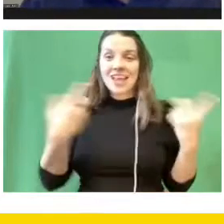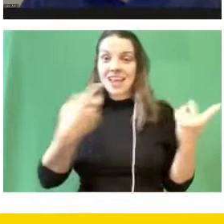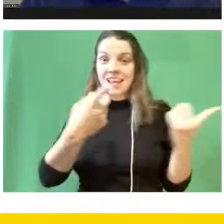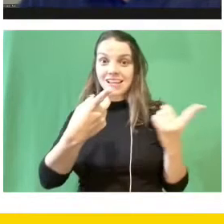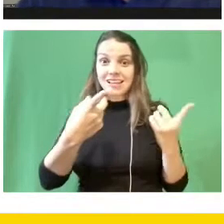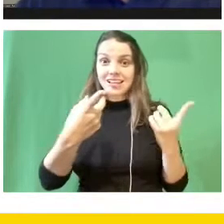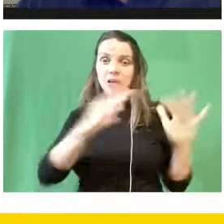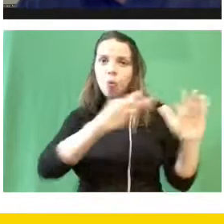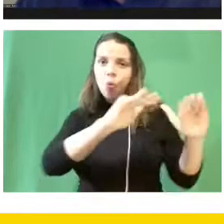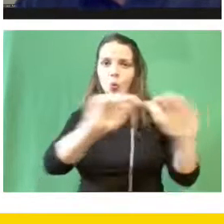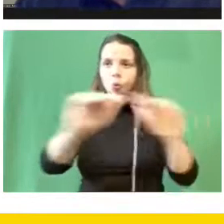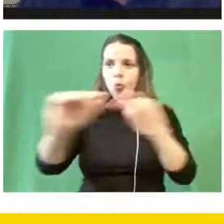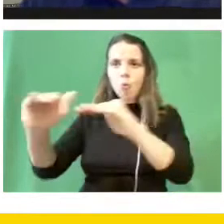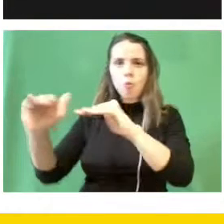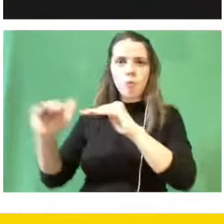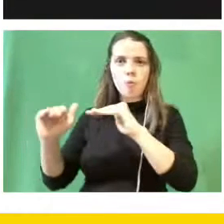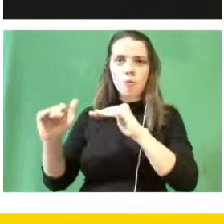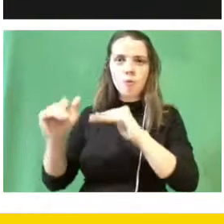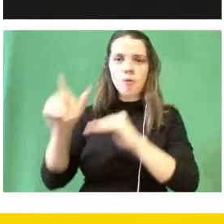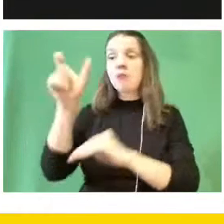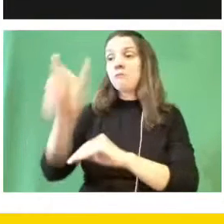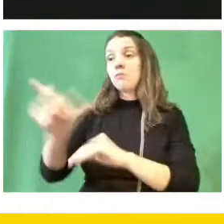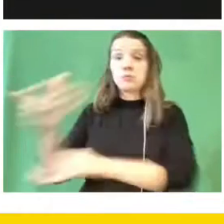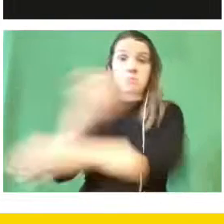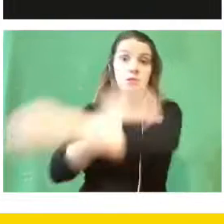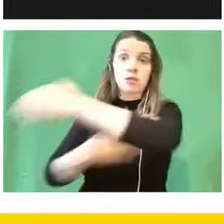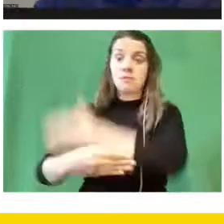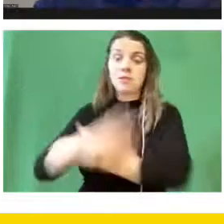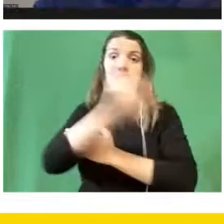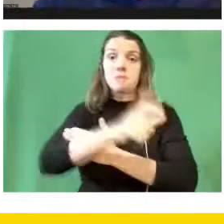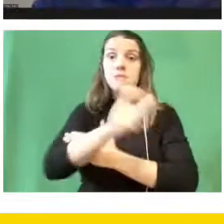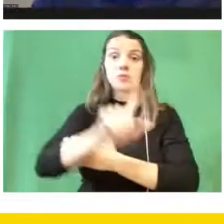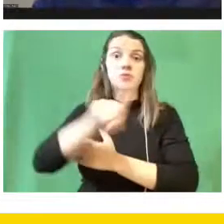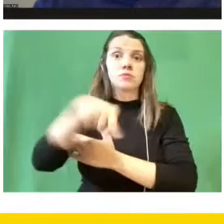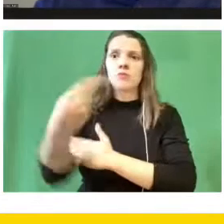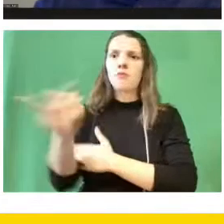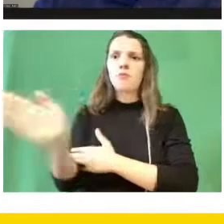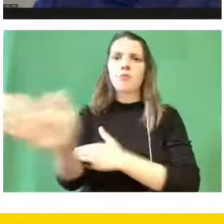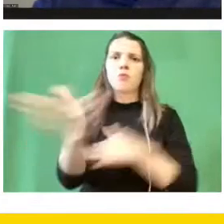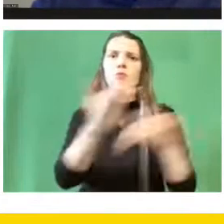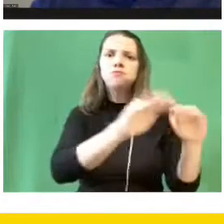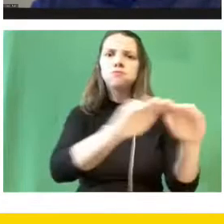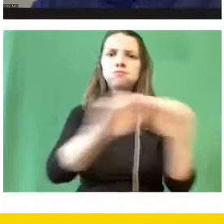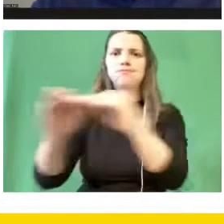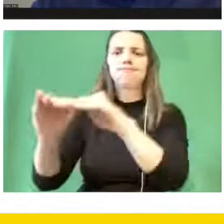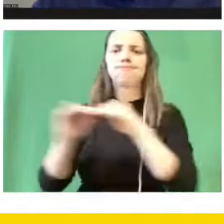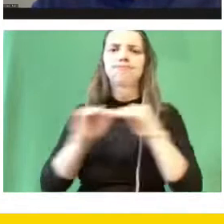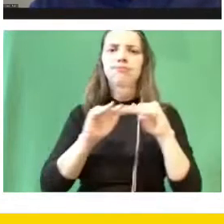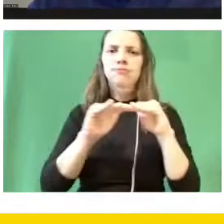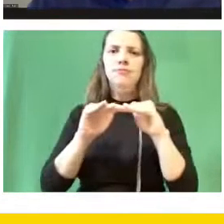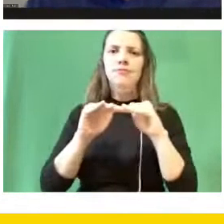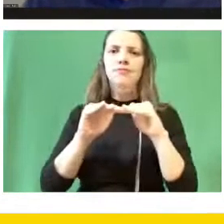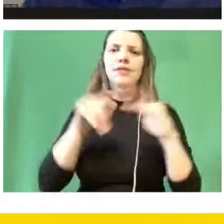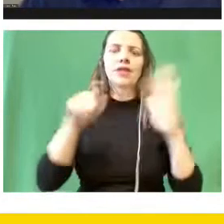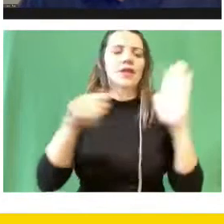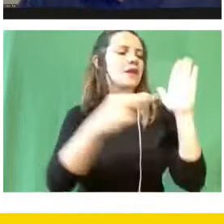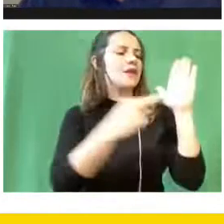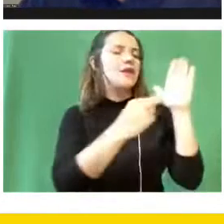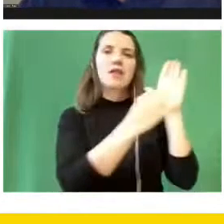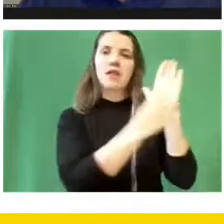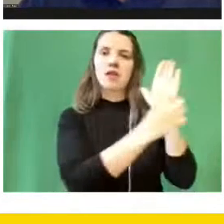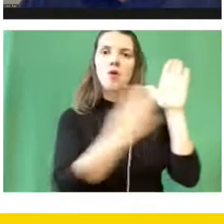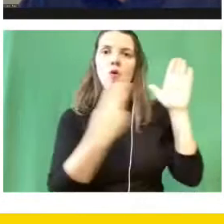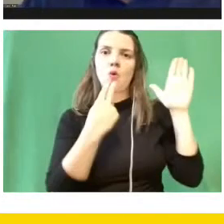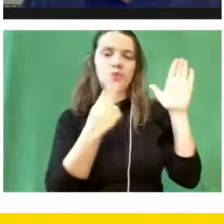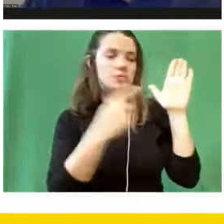condiciones con las demás. Y que en el artículo 11, específicamente, se debe garantizar la seguridad y la protección